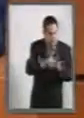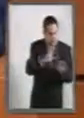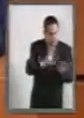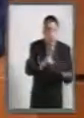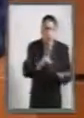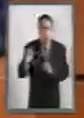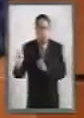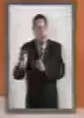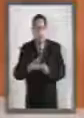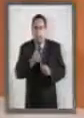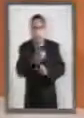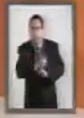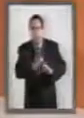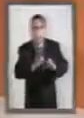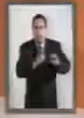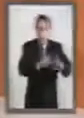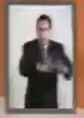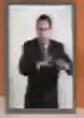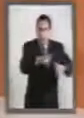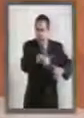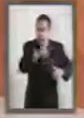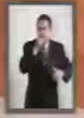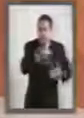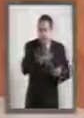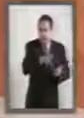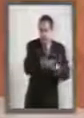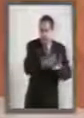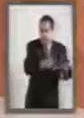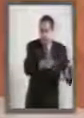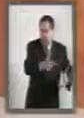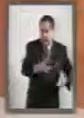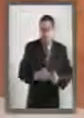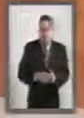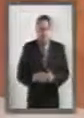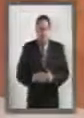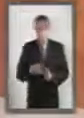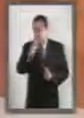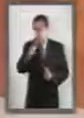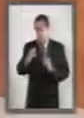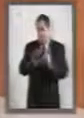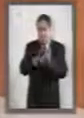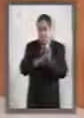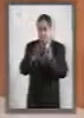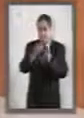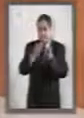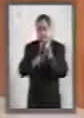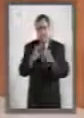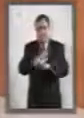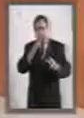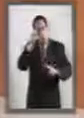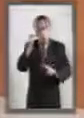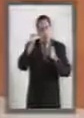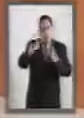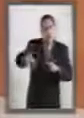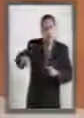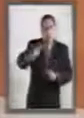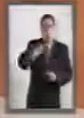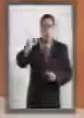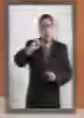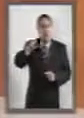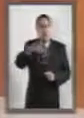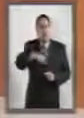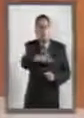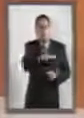Fuerza Federal. Al mismo tiempo, establece un procedimiento que reconoce a las autoridades políticas